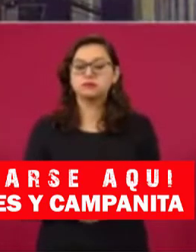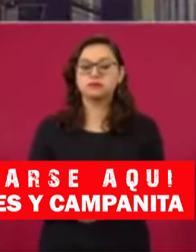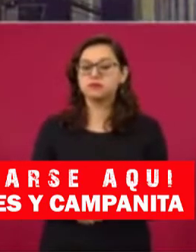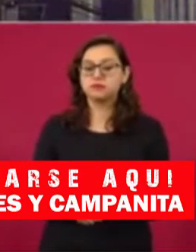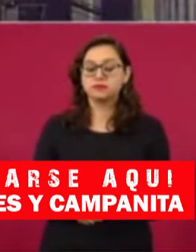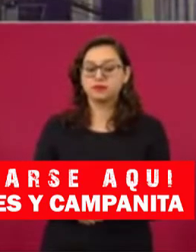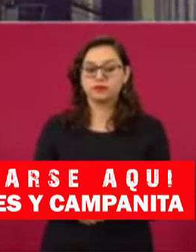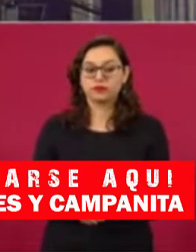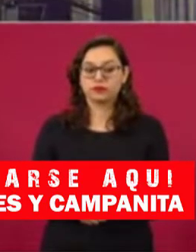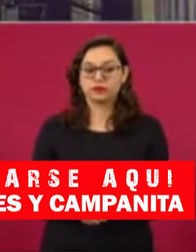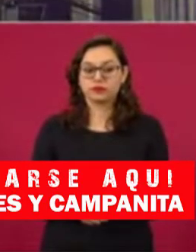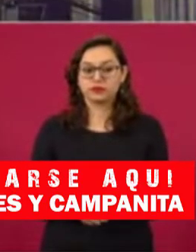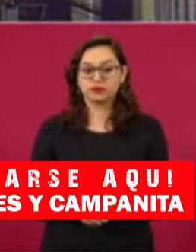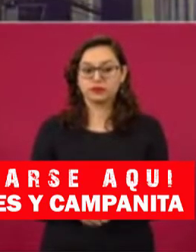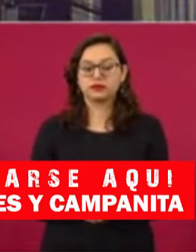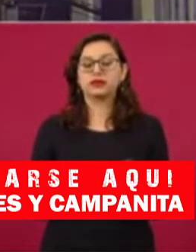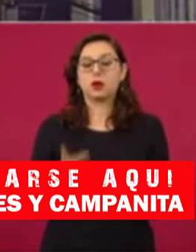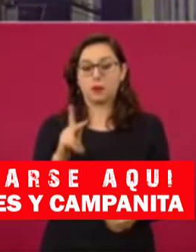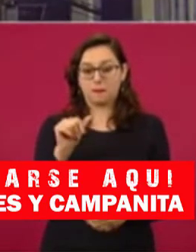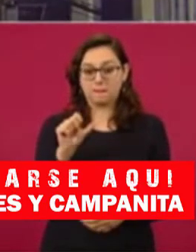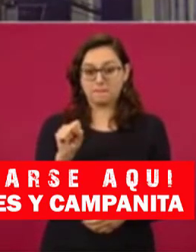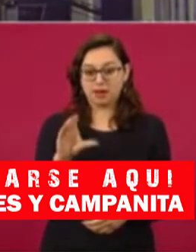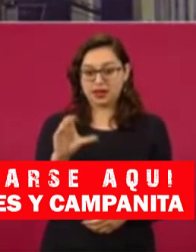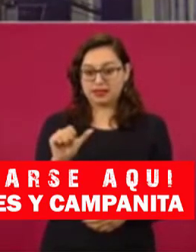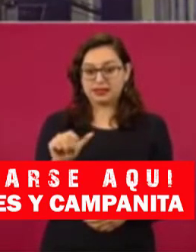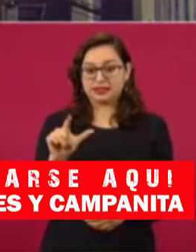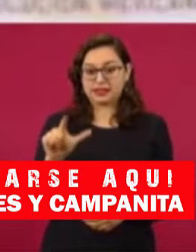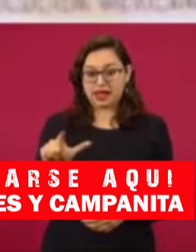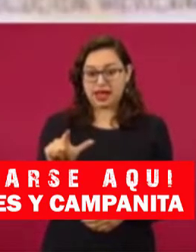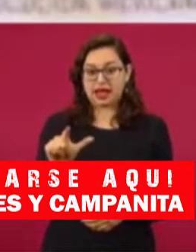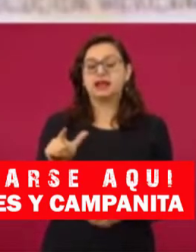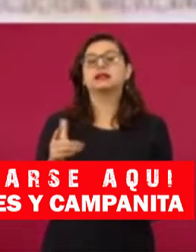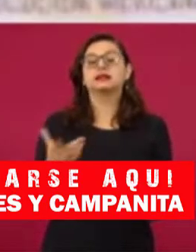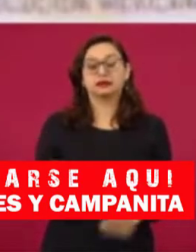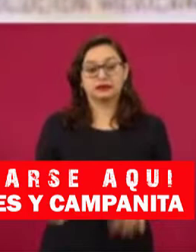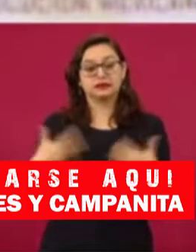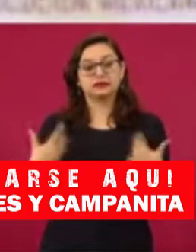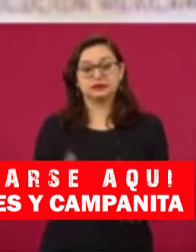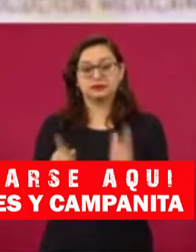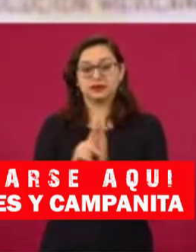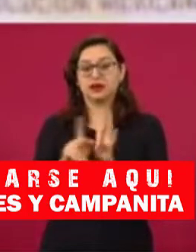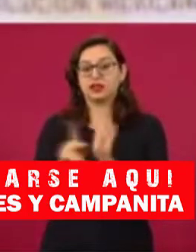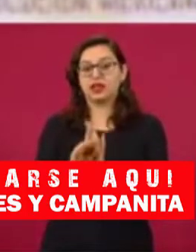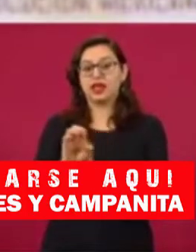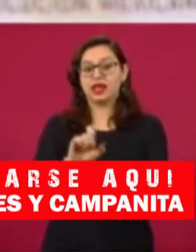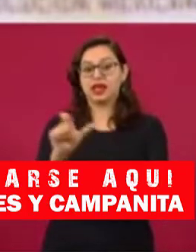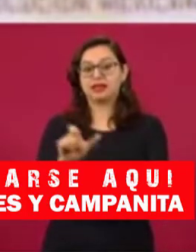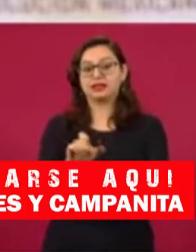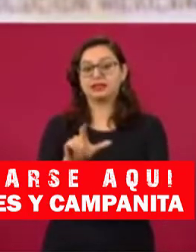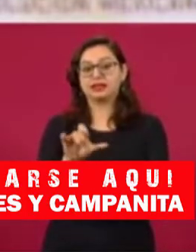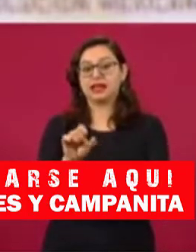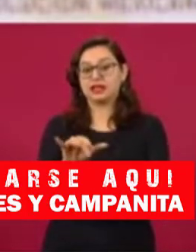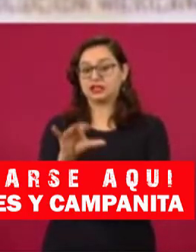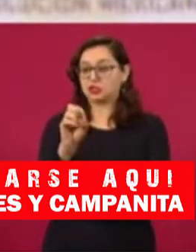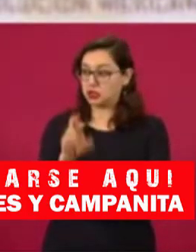entrevista con Pascal Beltrán De Excelsior, que nos quiere tanto, ¿no? ¿Eh?